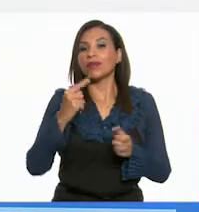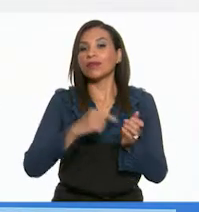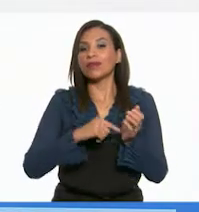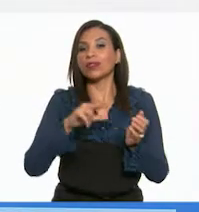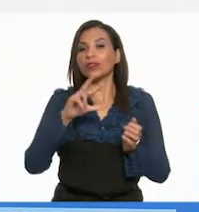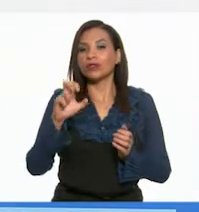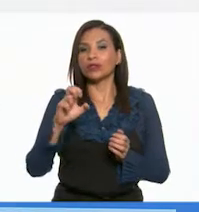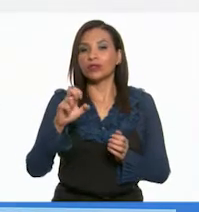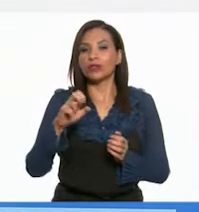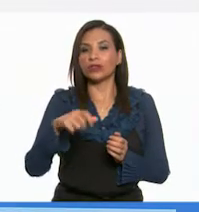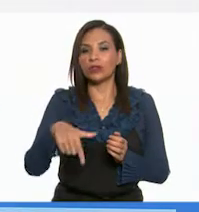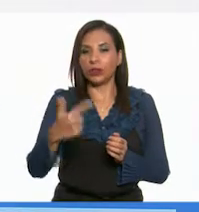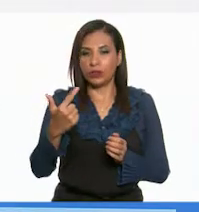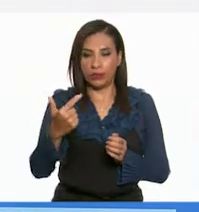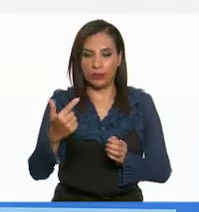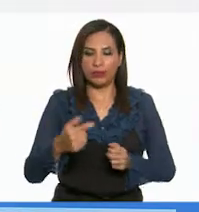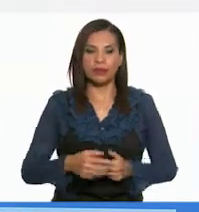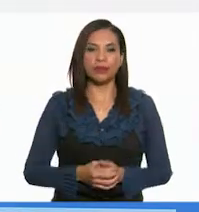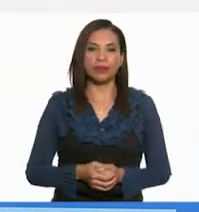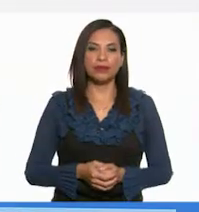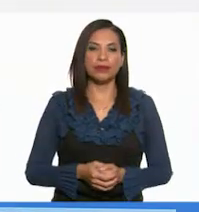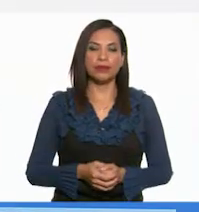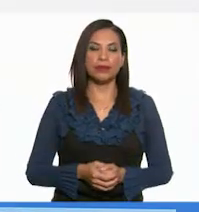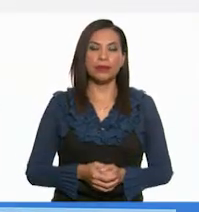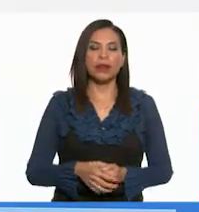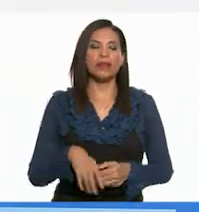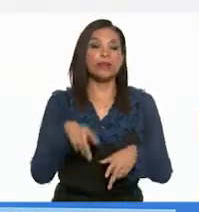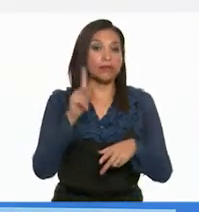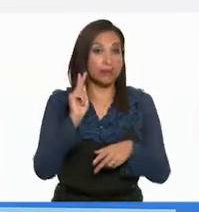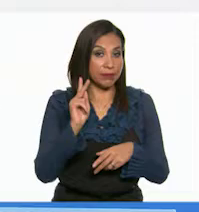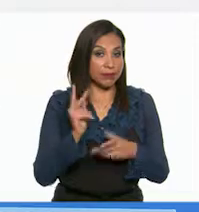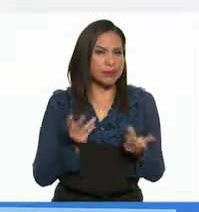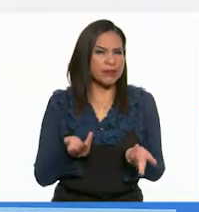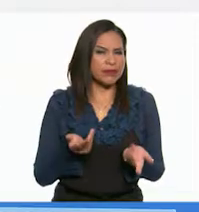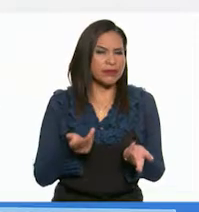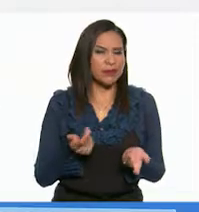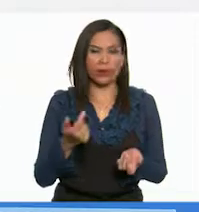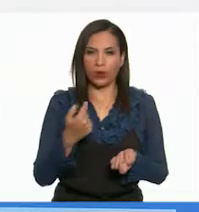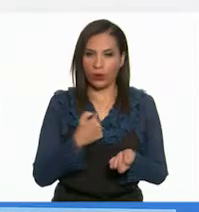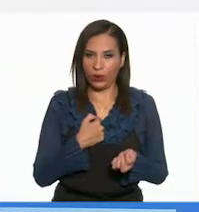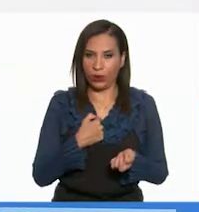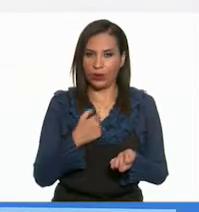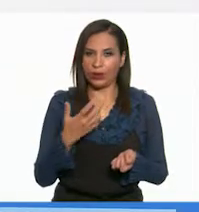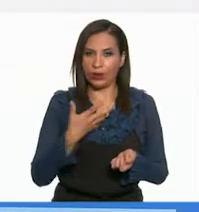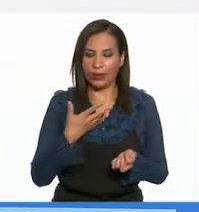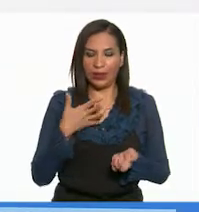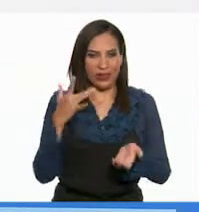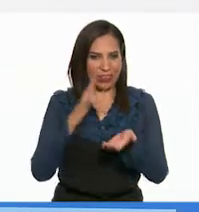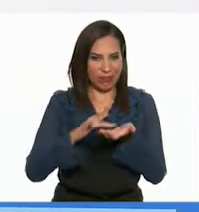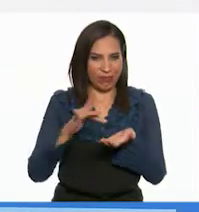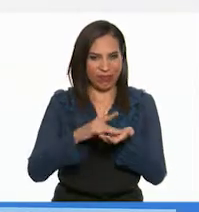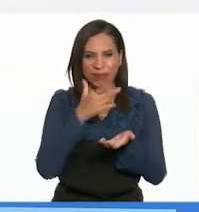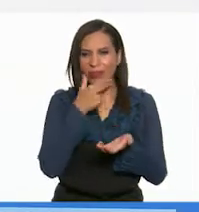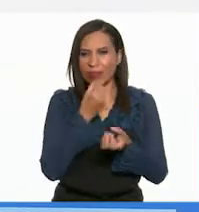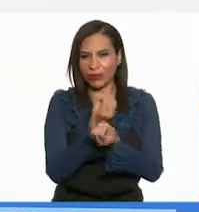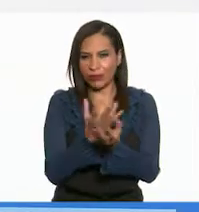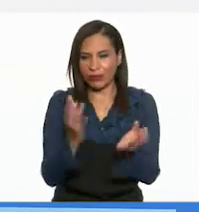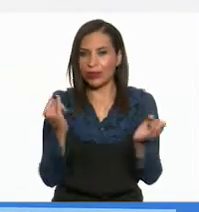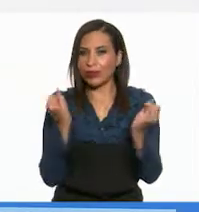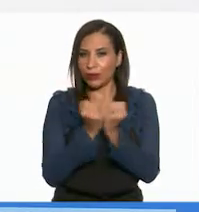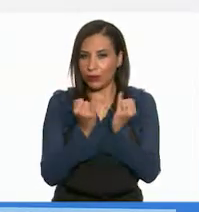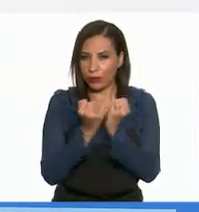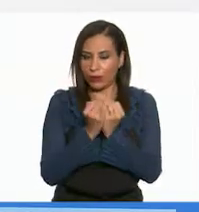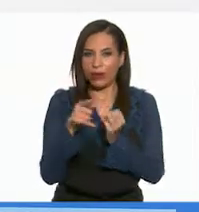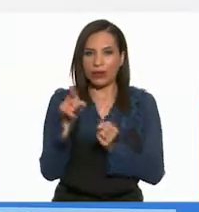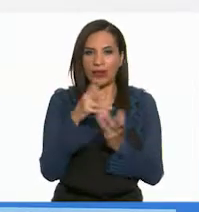de 1812. Sin embargo, yo contaba con el apoyo de hombres que también